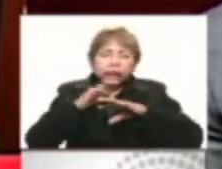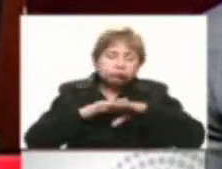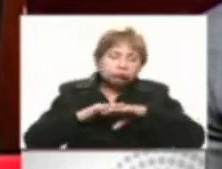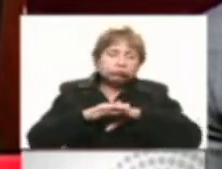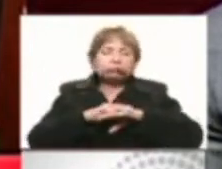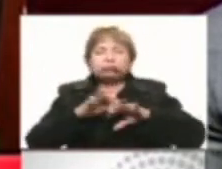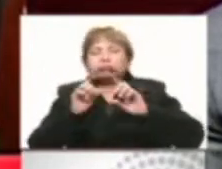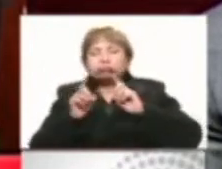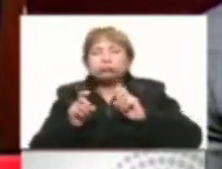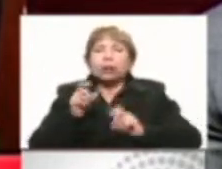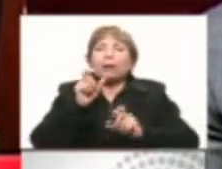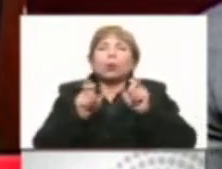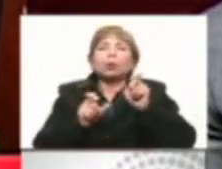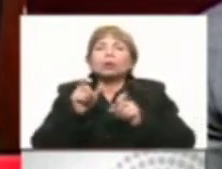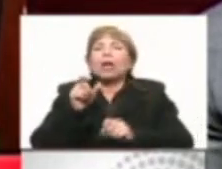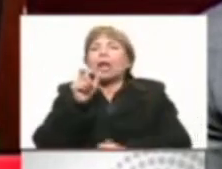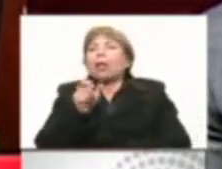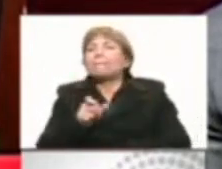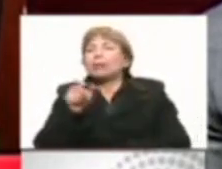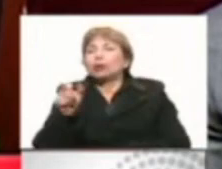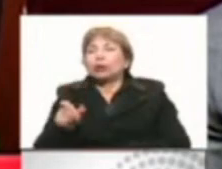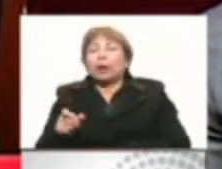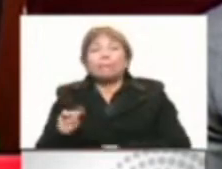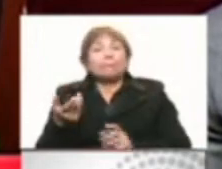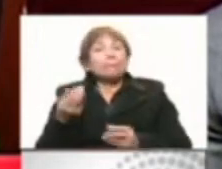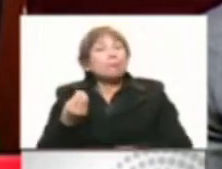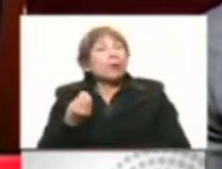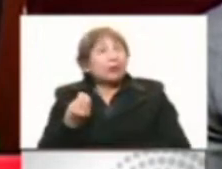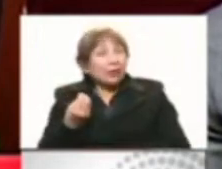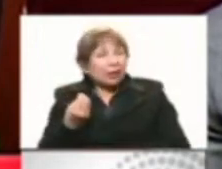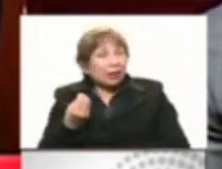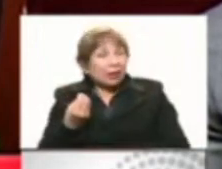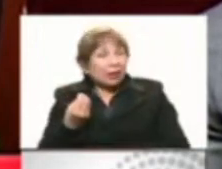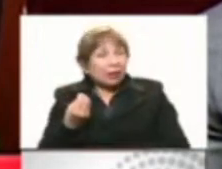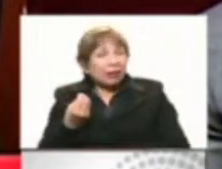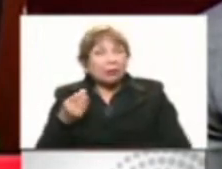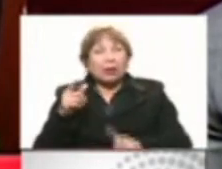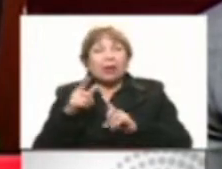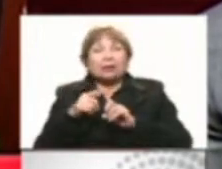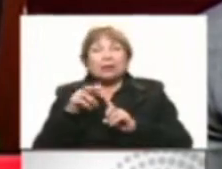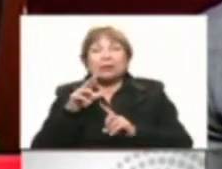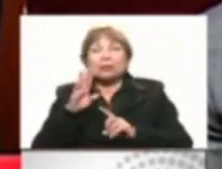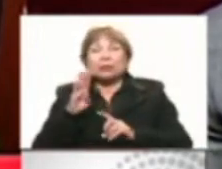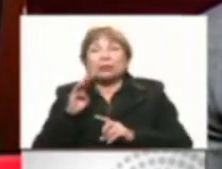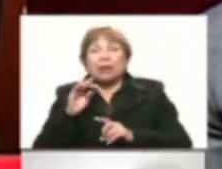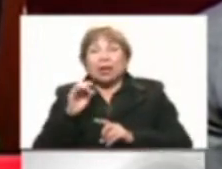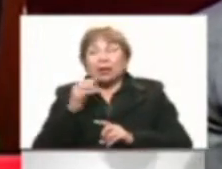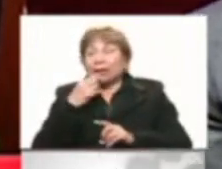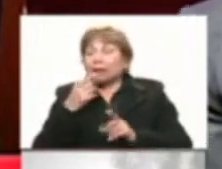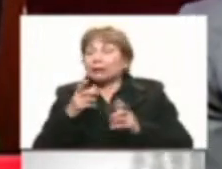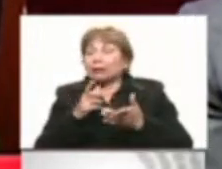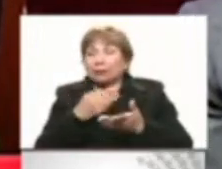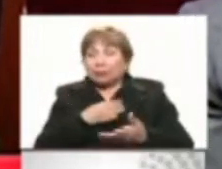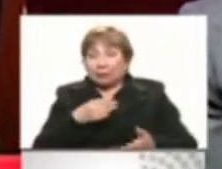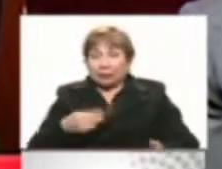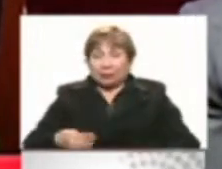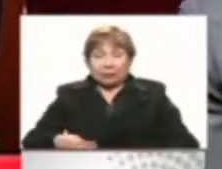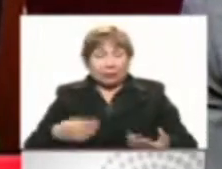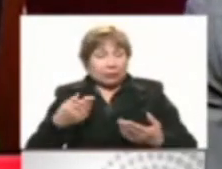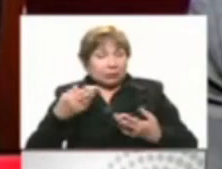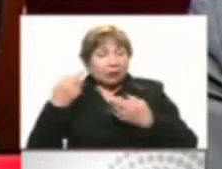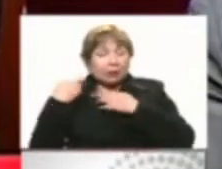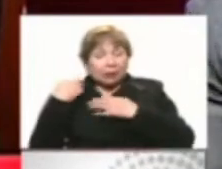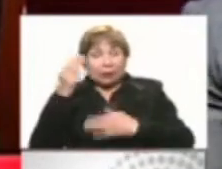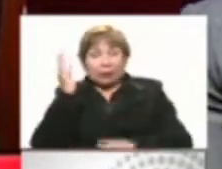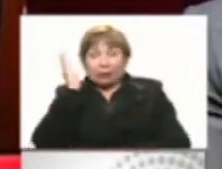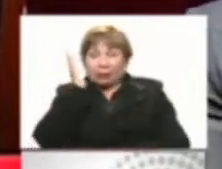de la representación nacional, porque la facultad tributaria es una facultad que corresponde al poder legislativo y eso lo sabemos bien.